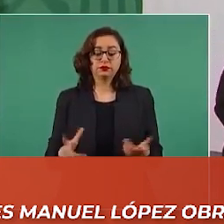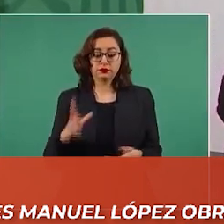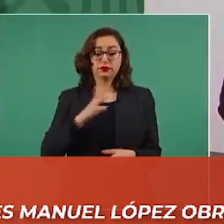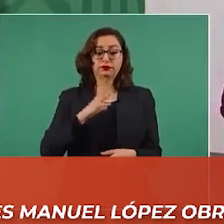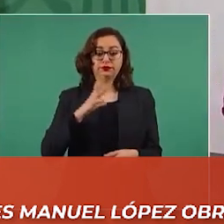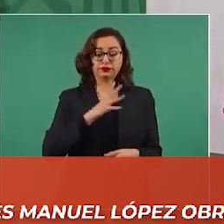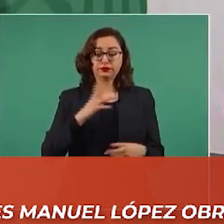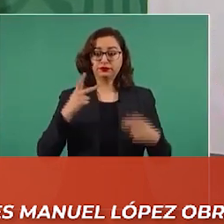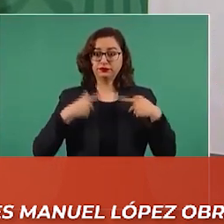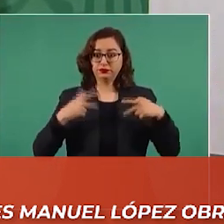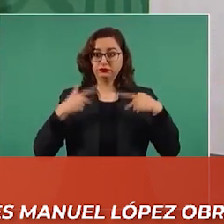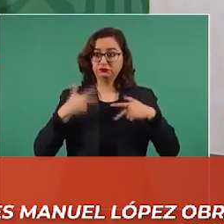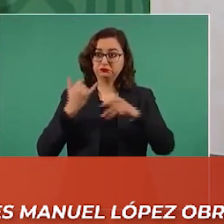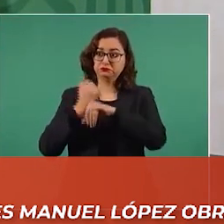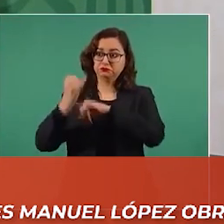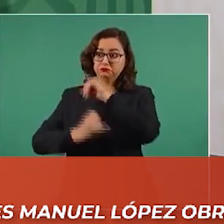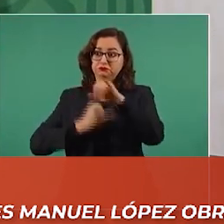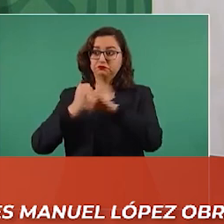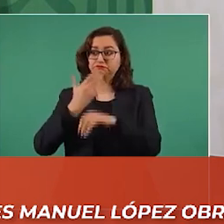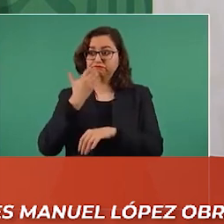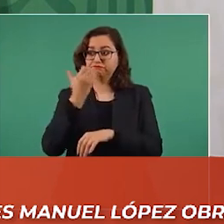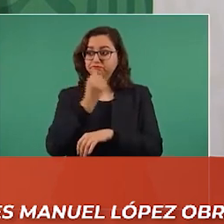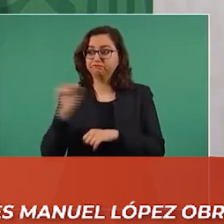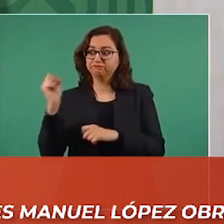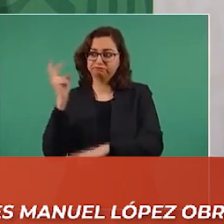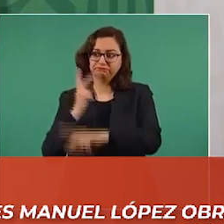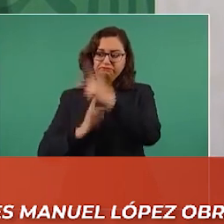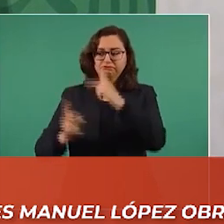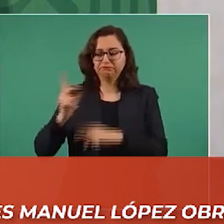asesoría de expertos internacionales